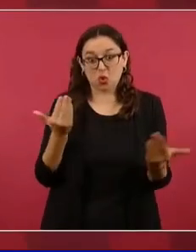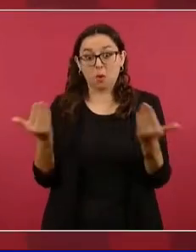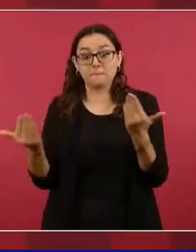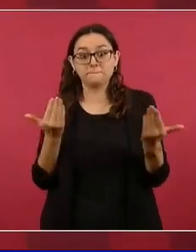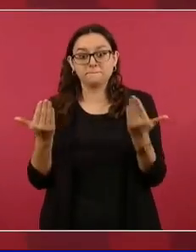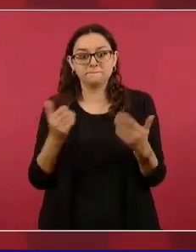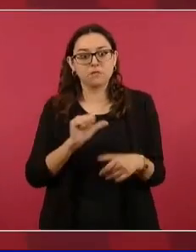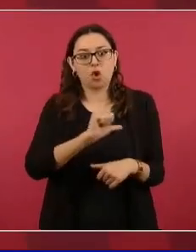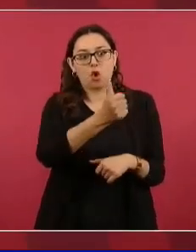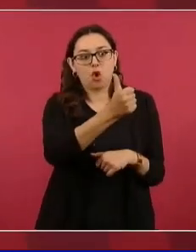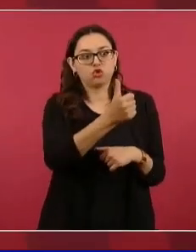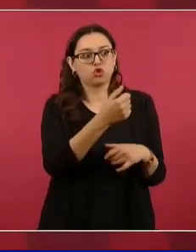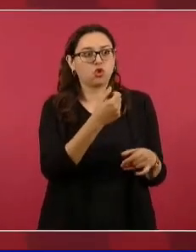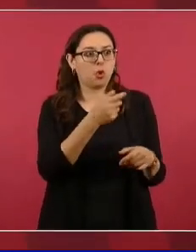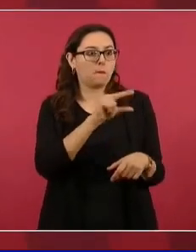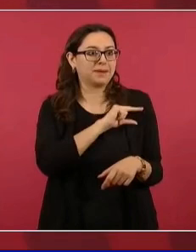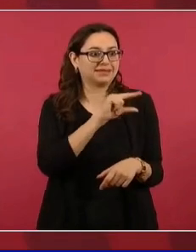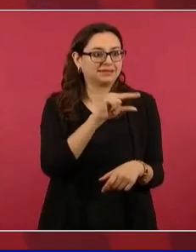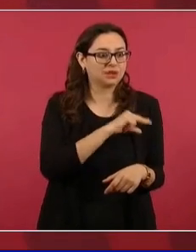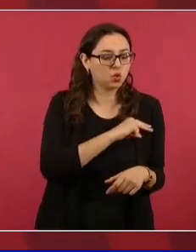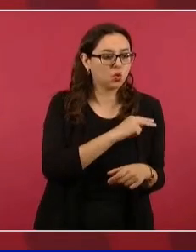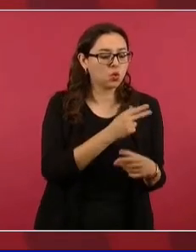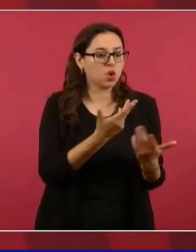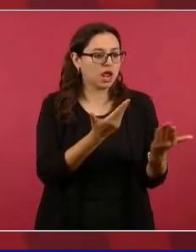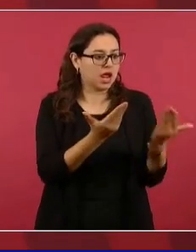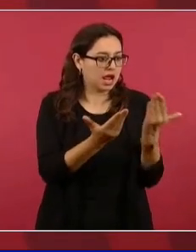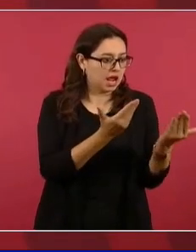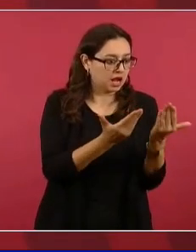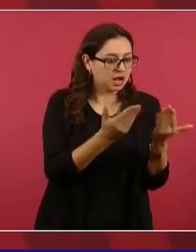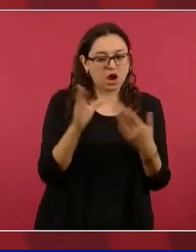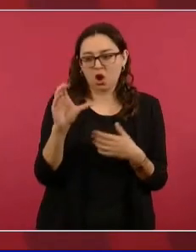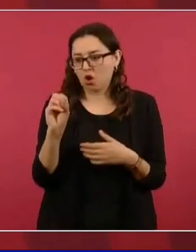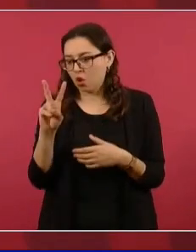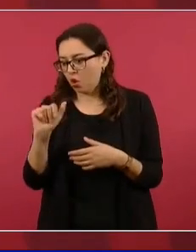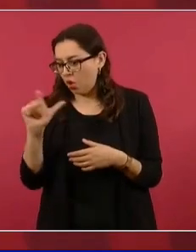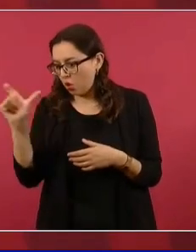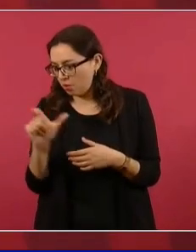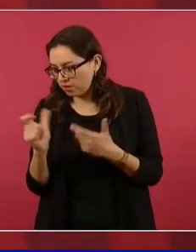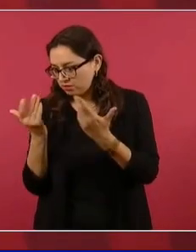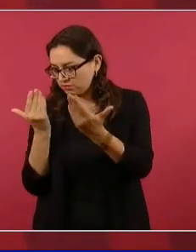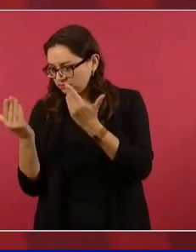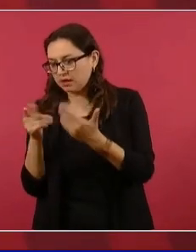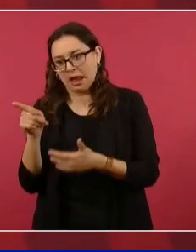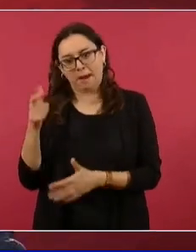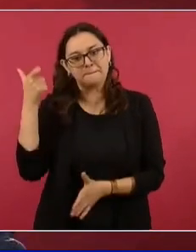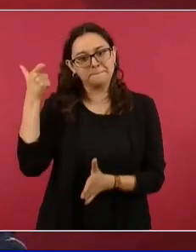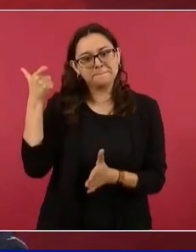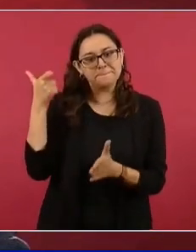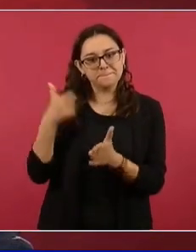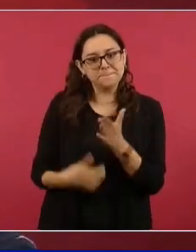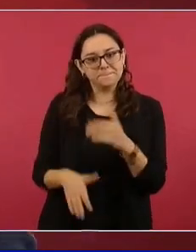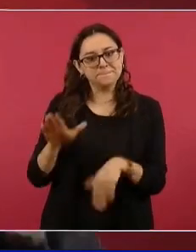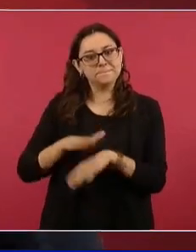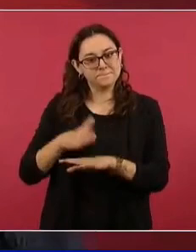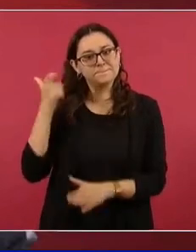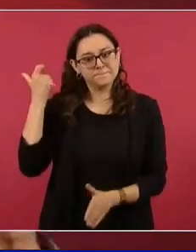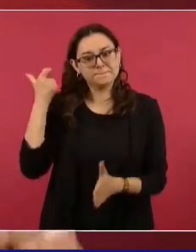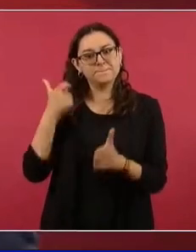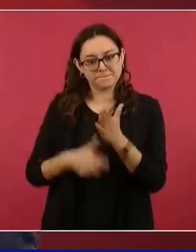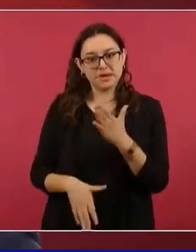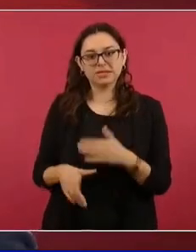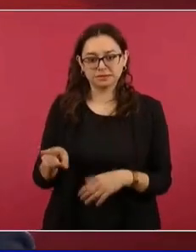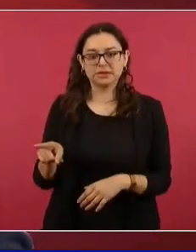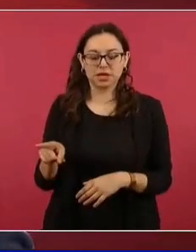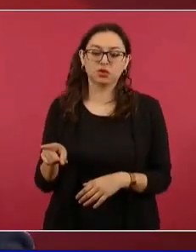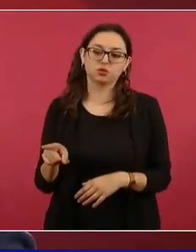comparación de los precios de referencia, incluyendo lo que se contrató por México de este tipo de vacuna, es un